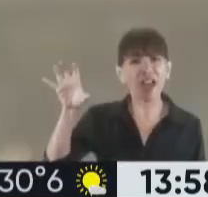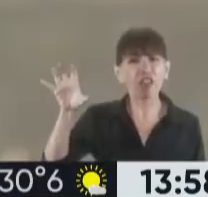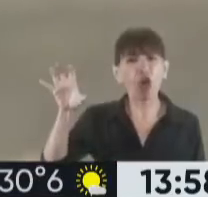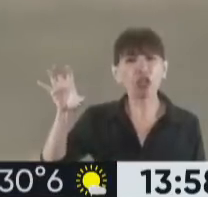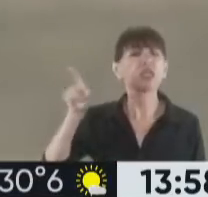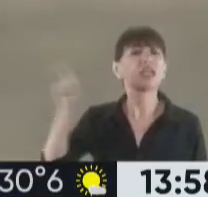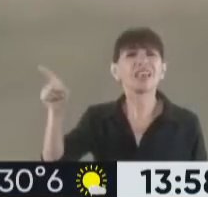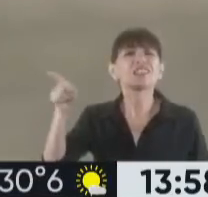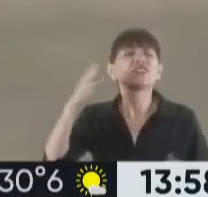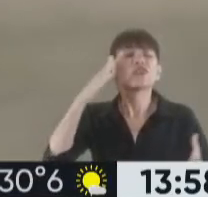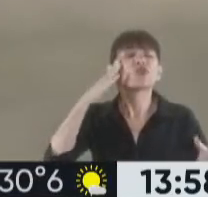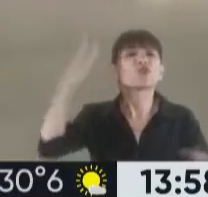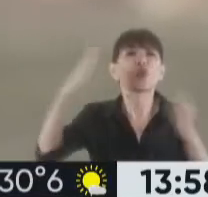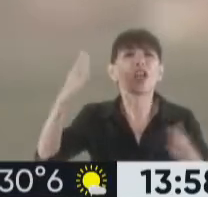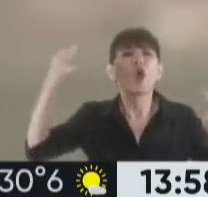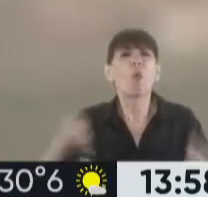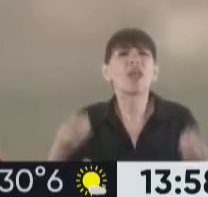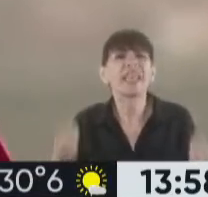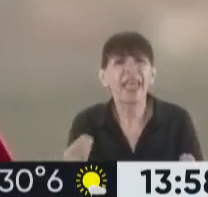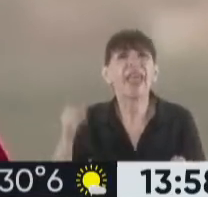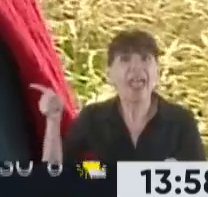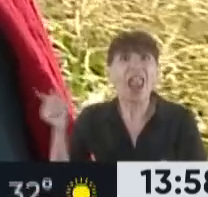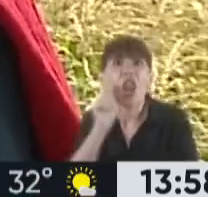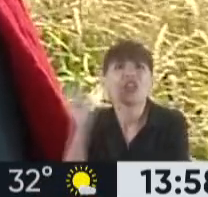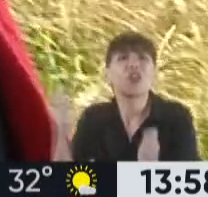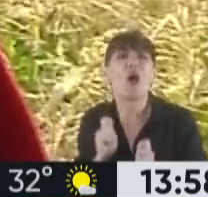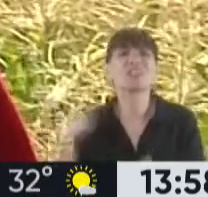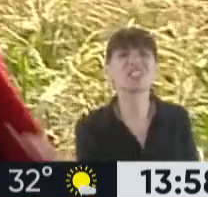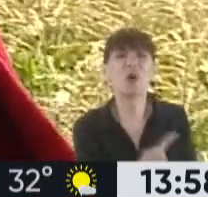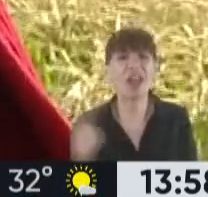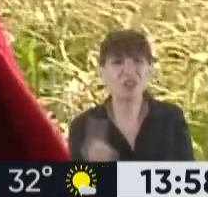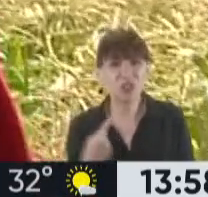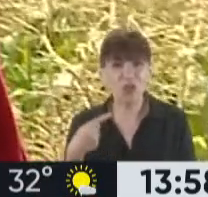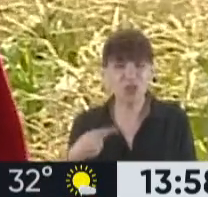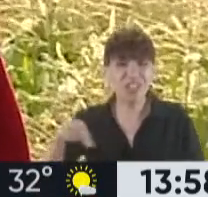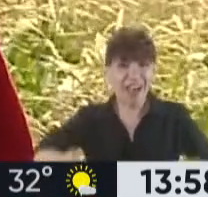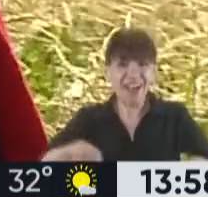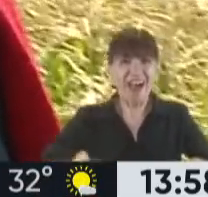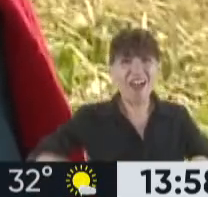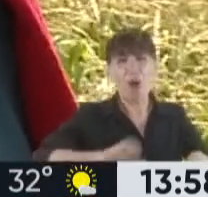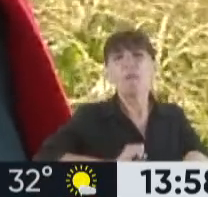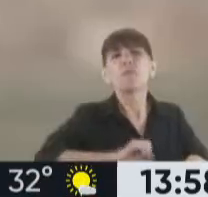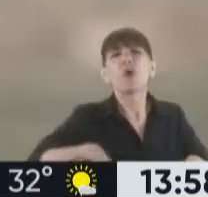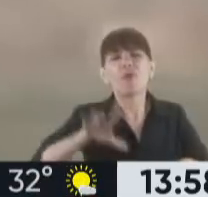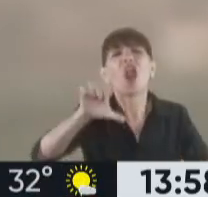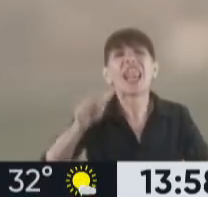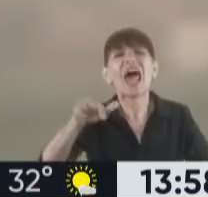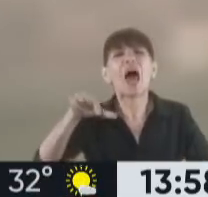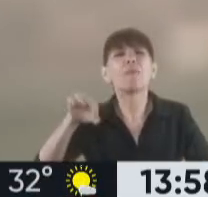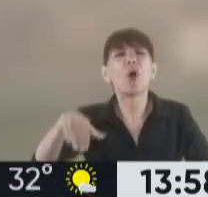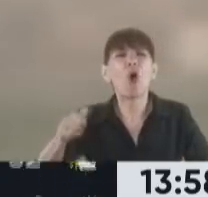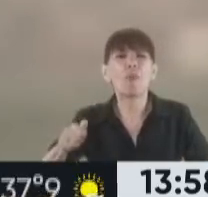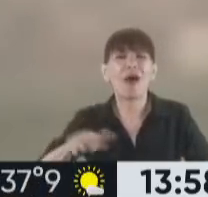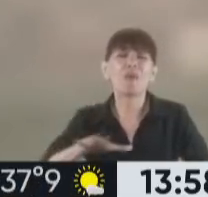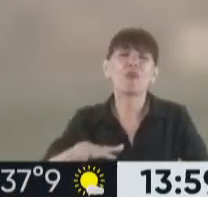ha cumplido su sueño de venirnos a ver, a visitarnos aquí en el pueblo de La Poma, en mi